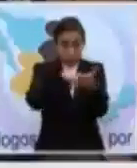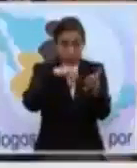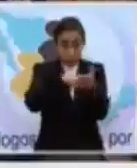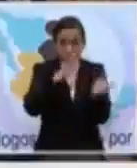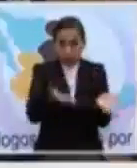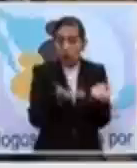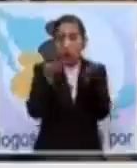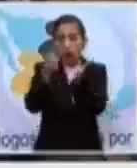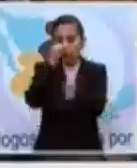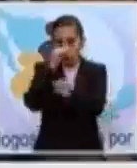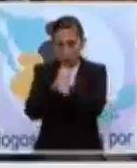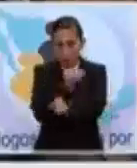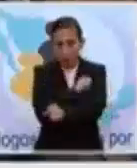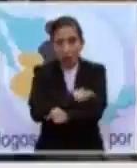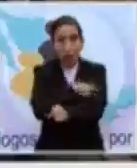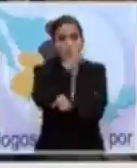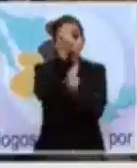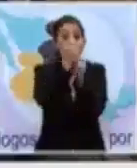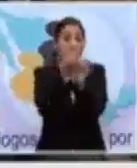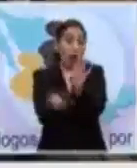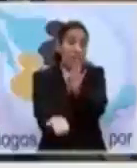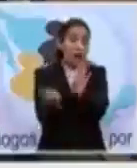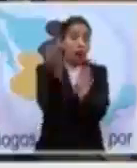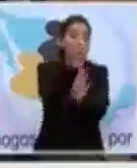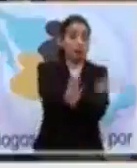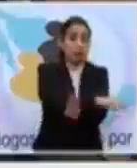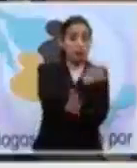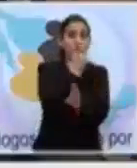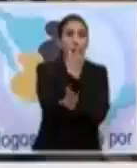llegar a la Secretaría de Salud hace más de un año,